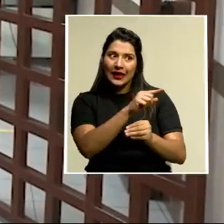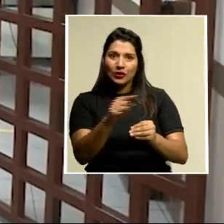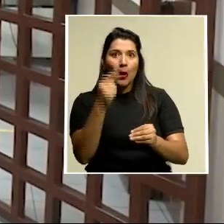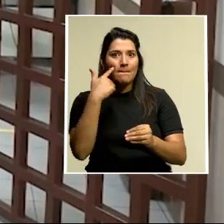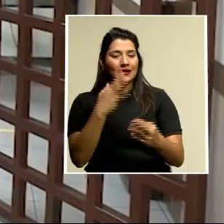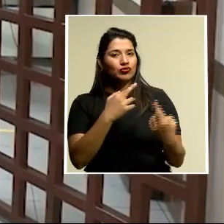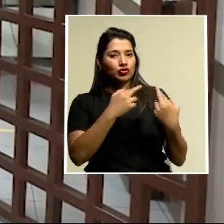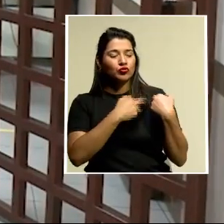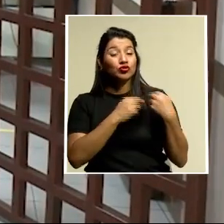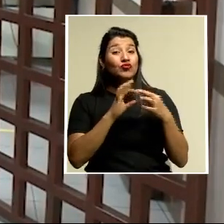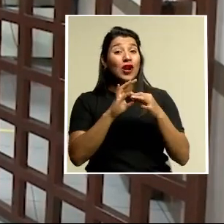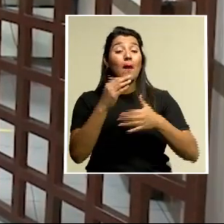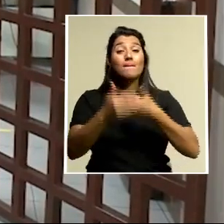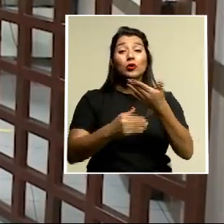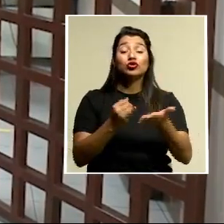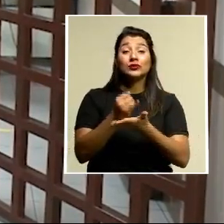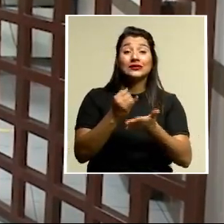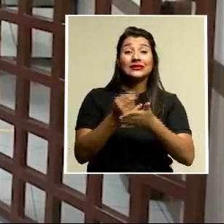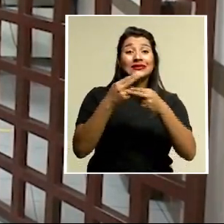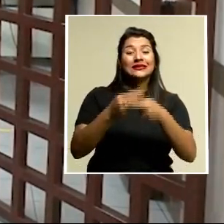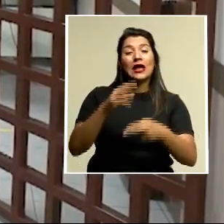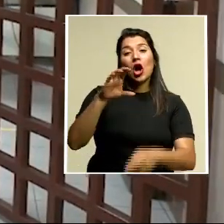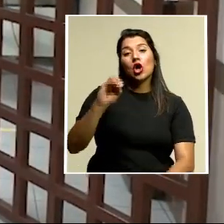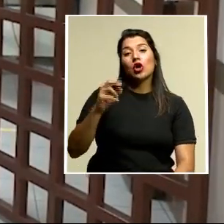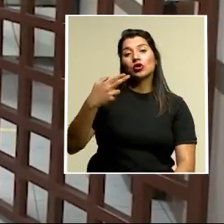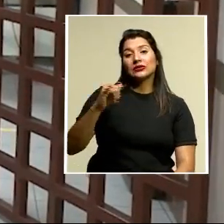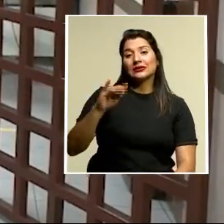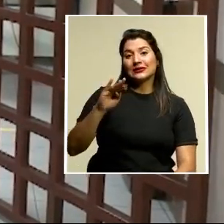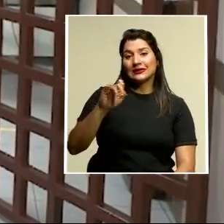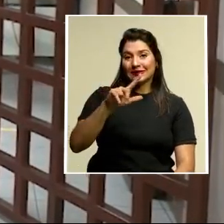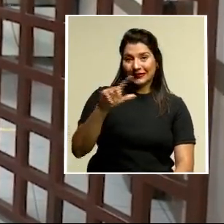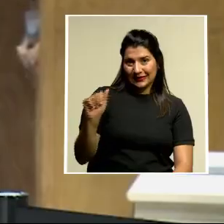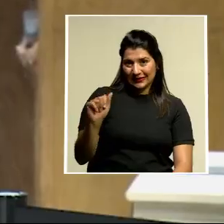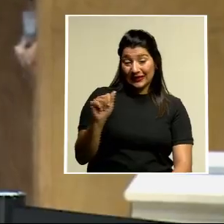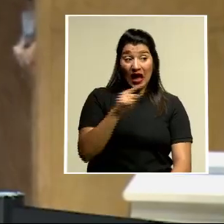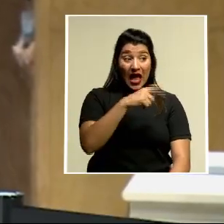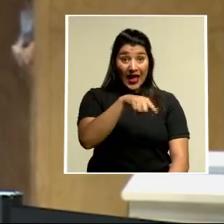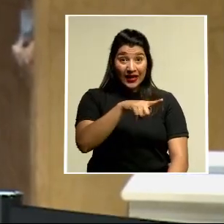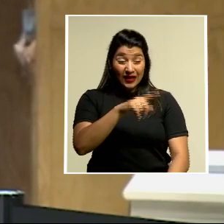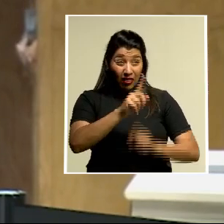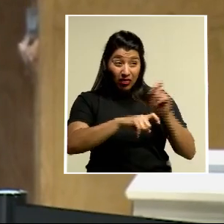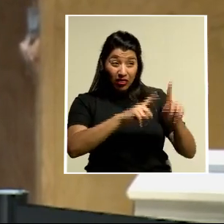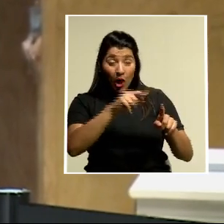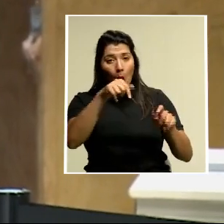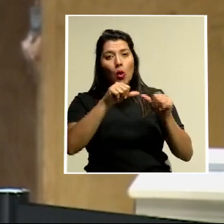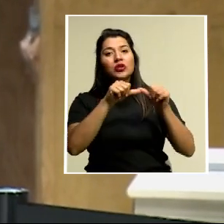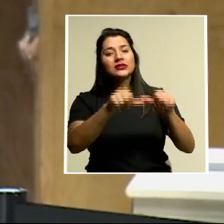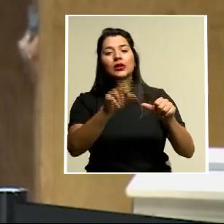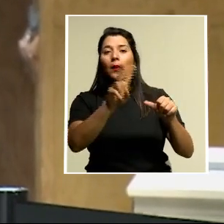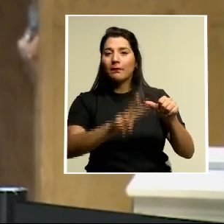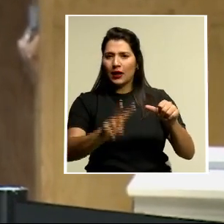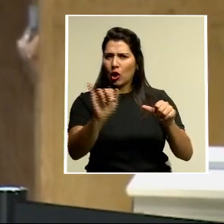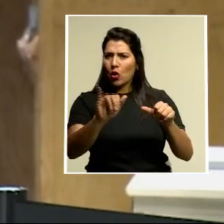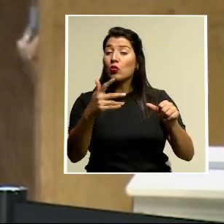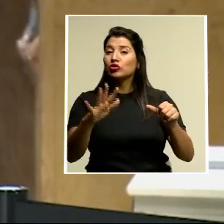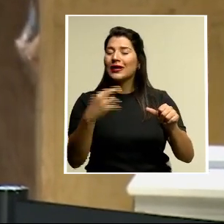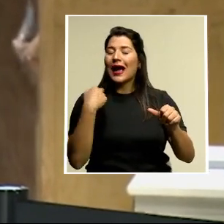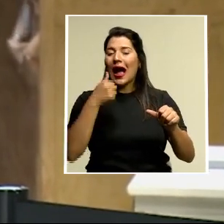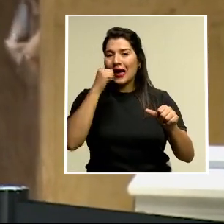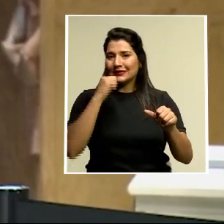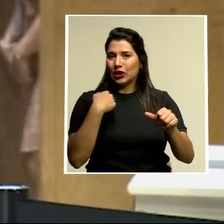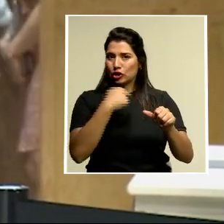fácilmente que no es que estemos tratando de que la gente se escape, cometa delitos y pueda irse libre fácilmente. No,